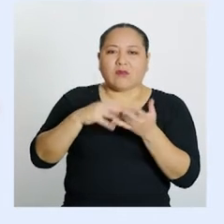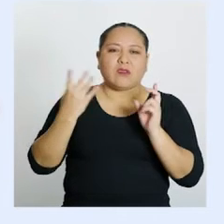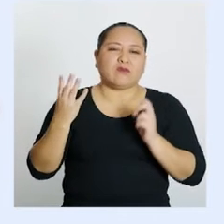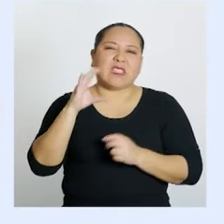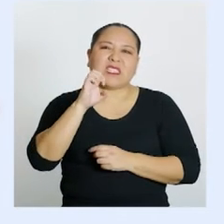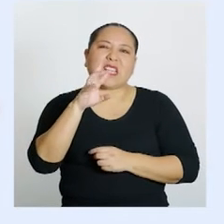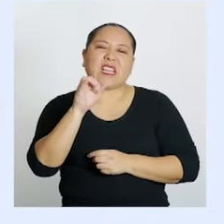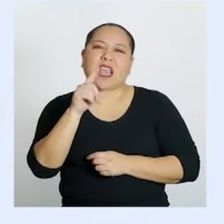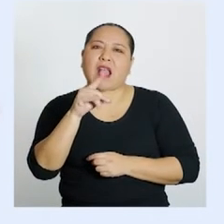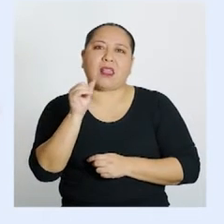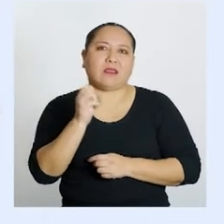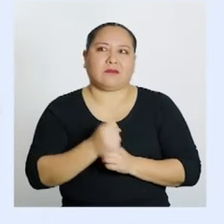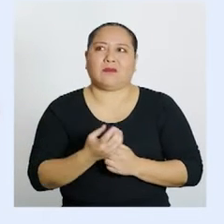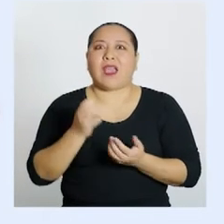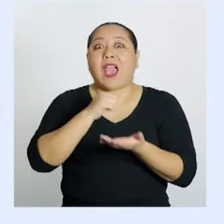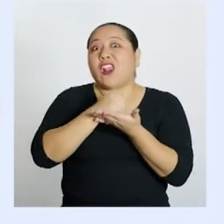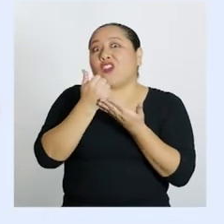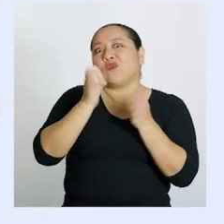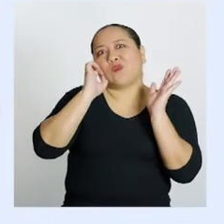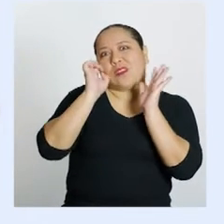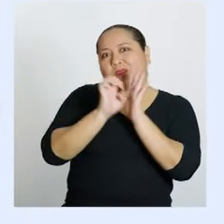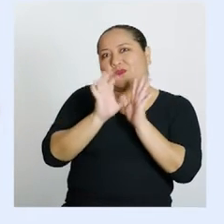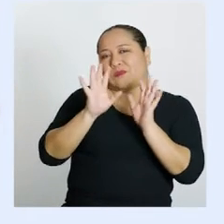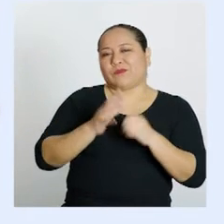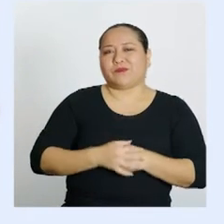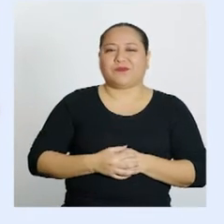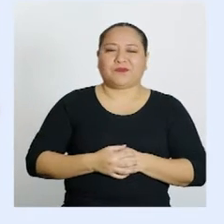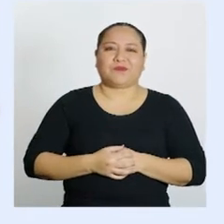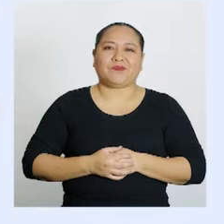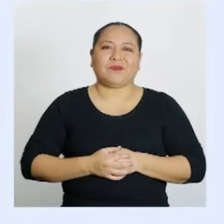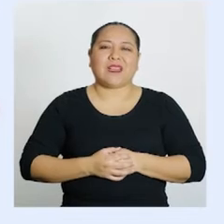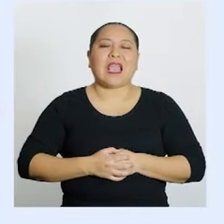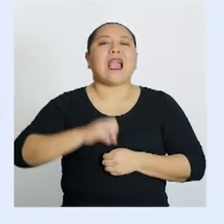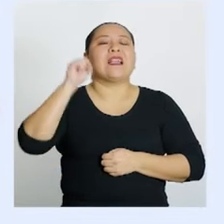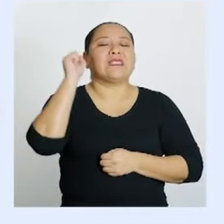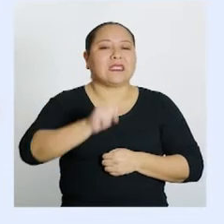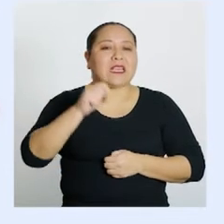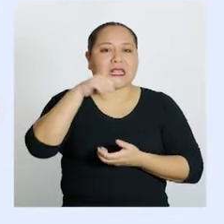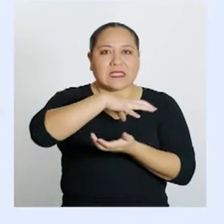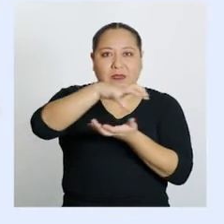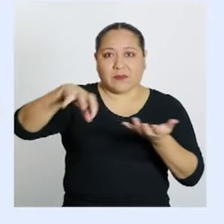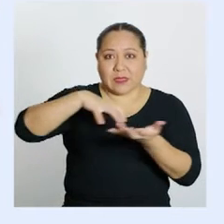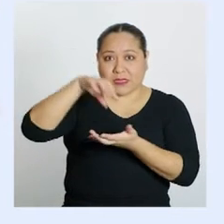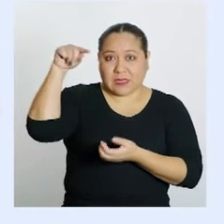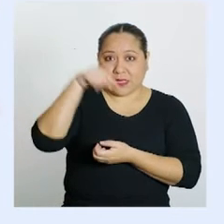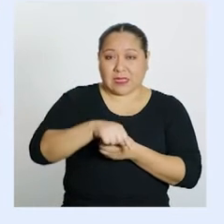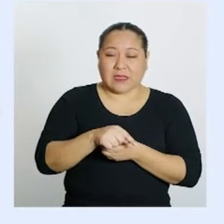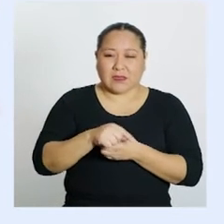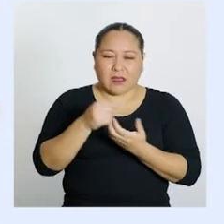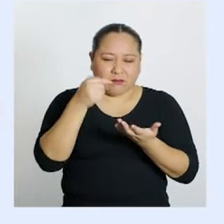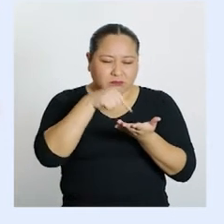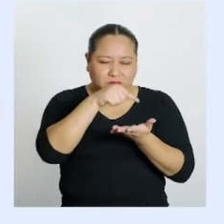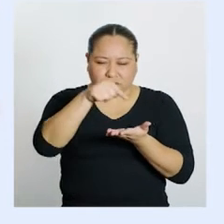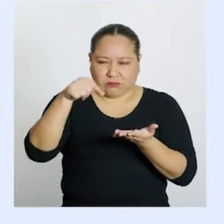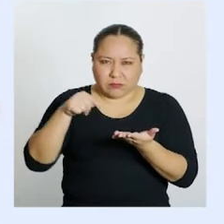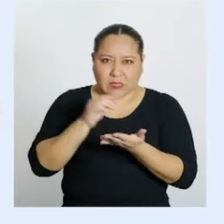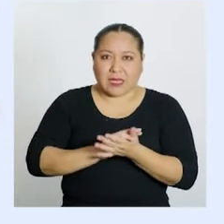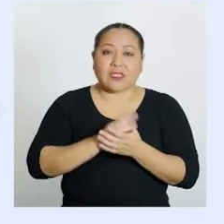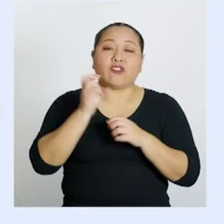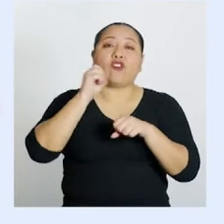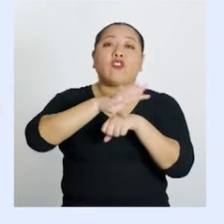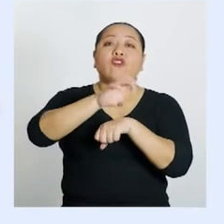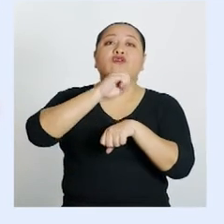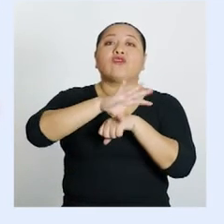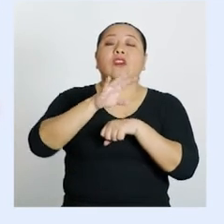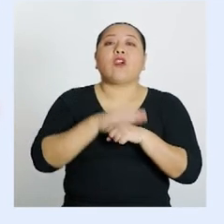Su rico arrocito, por ejemplo. ¿Ah? Así es, esta mezcla en estas proporciones es la